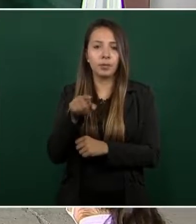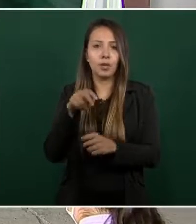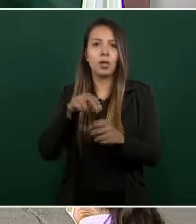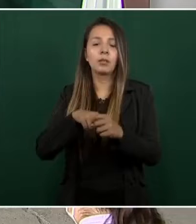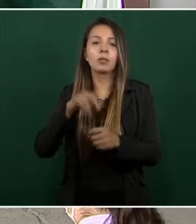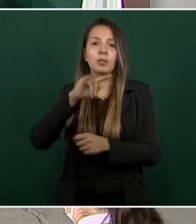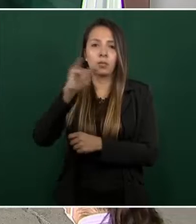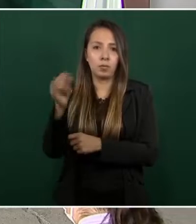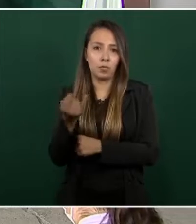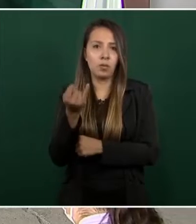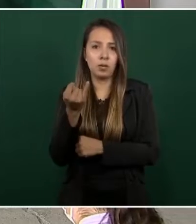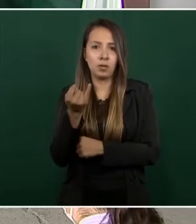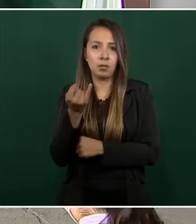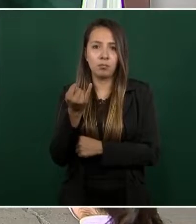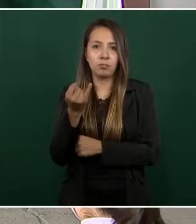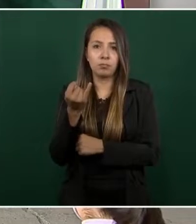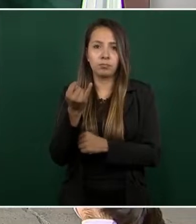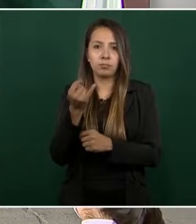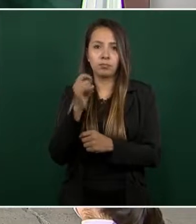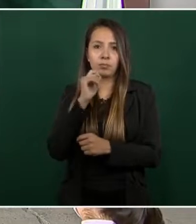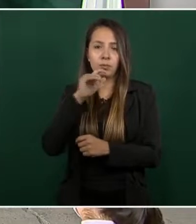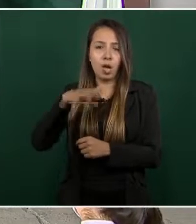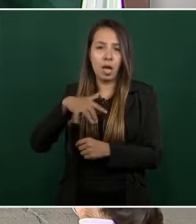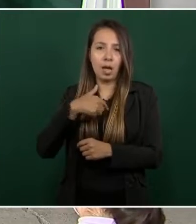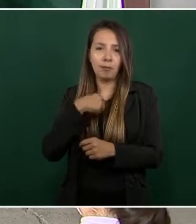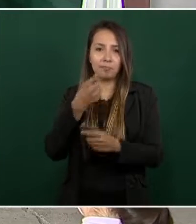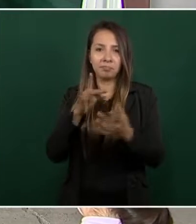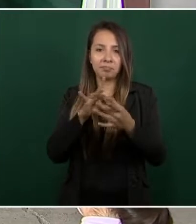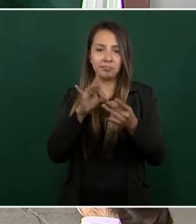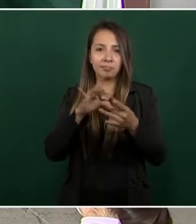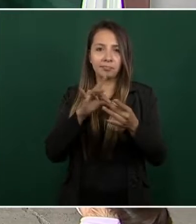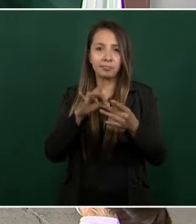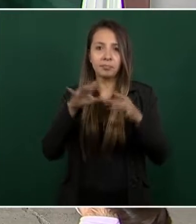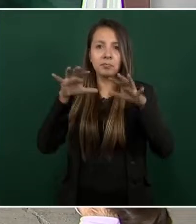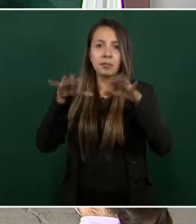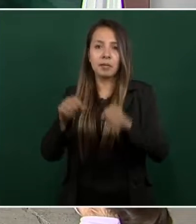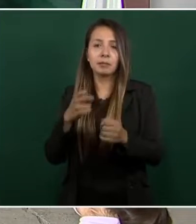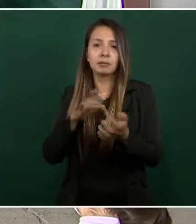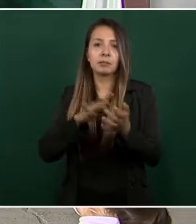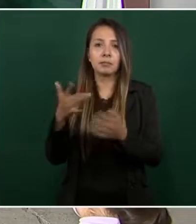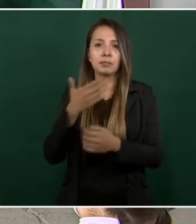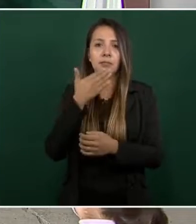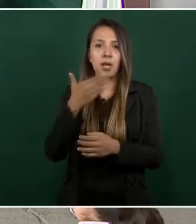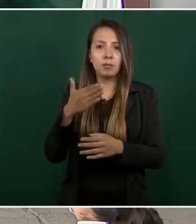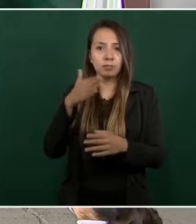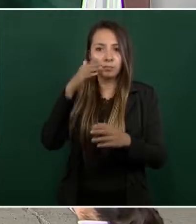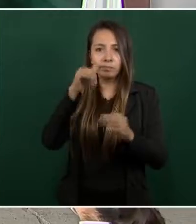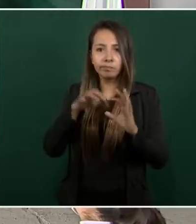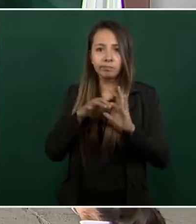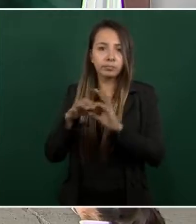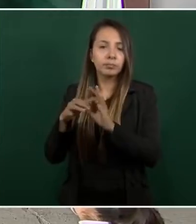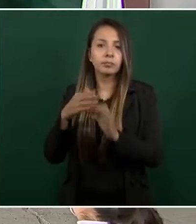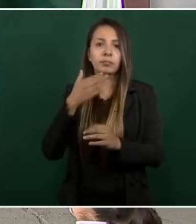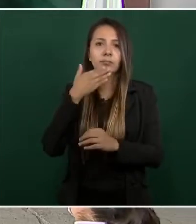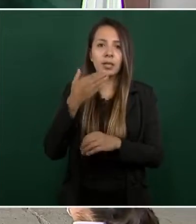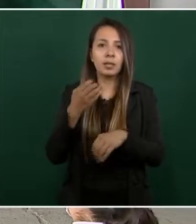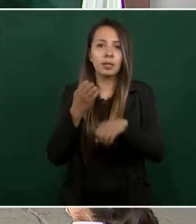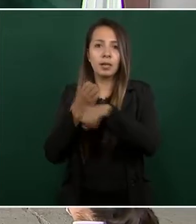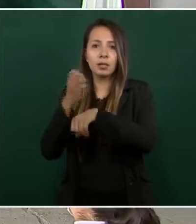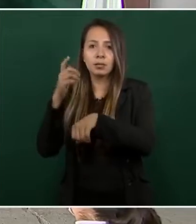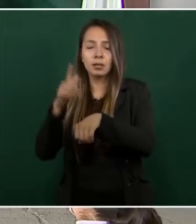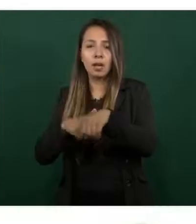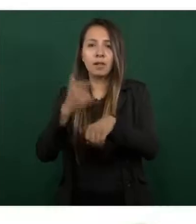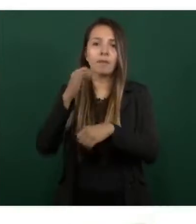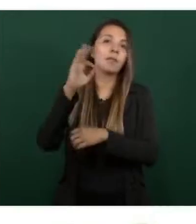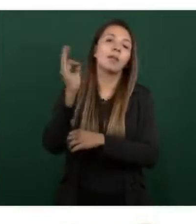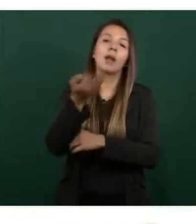Tijuana, que son las que mencioné en base a la buena coordinación que existió entre el Estado y la Federación. Se